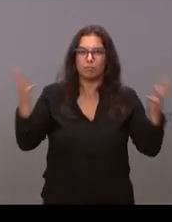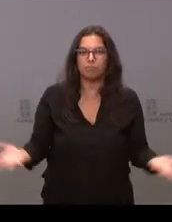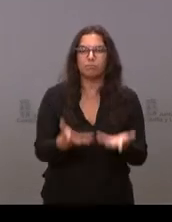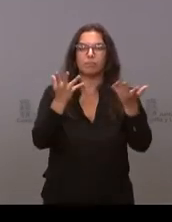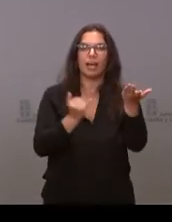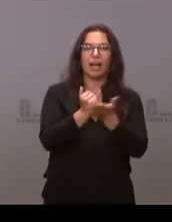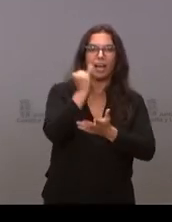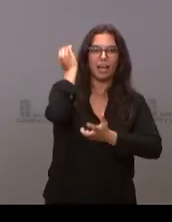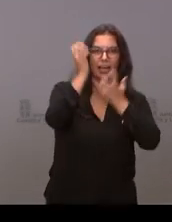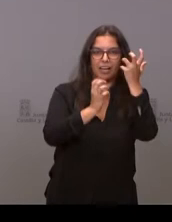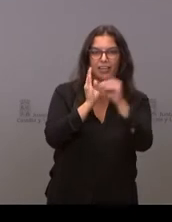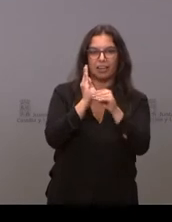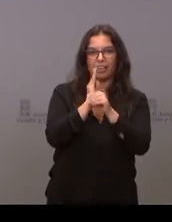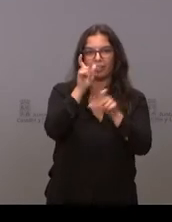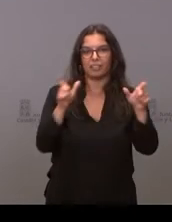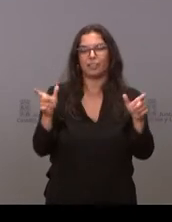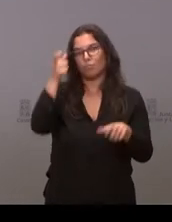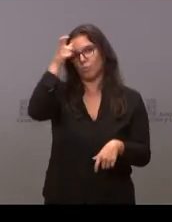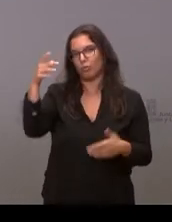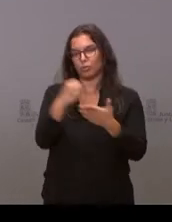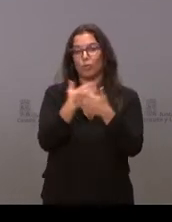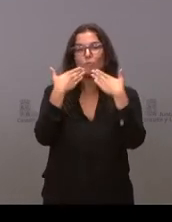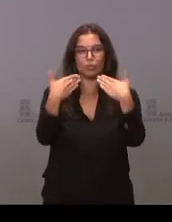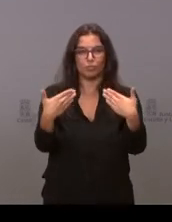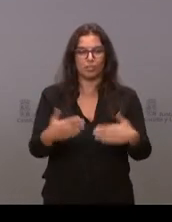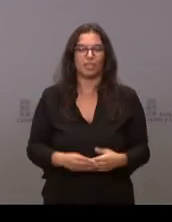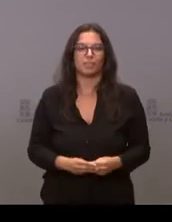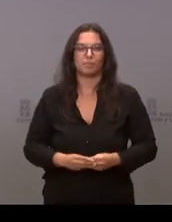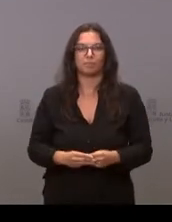nuestros ganaderos y de nuestro medio rural. Muchísimas gracias.